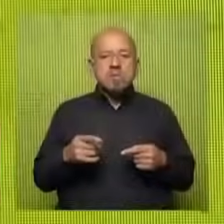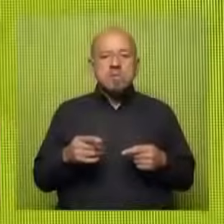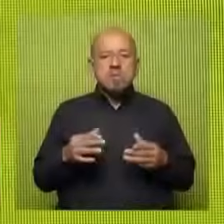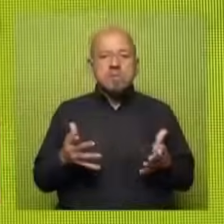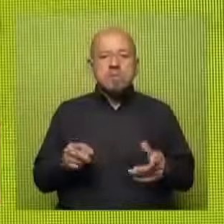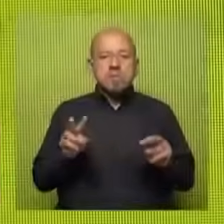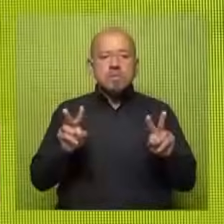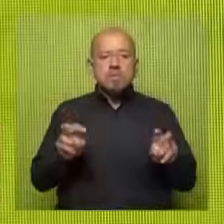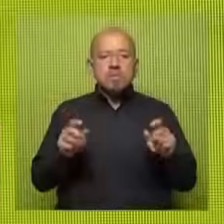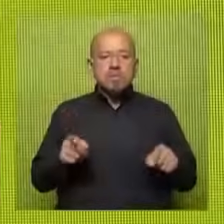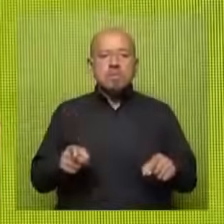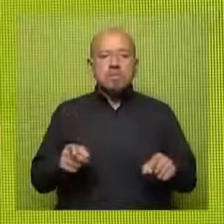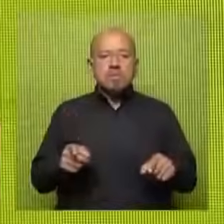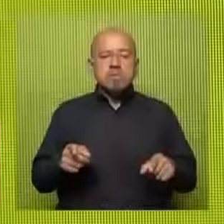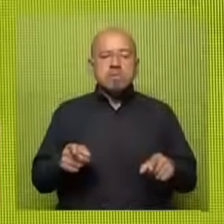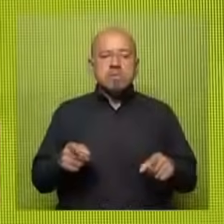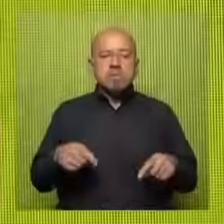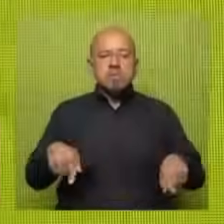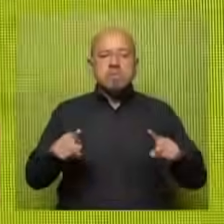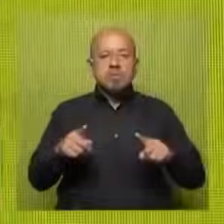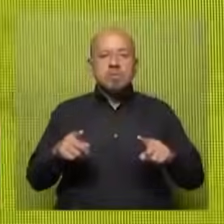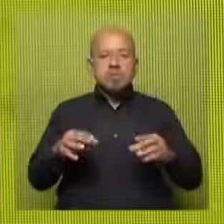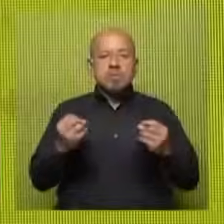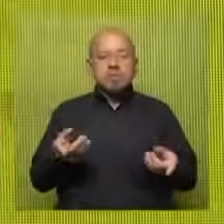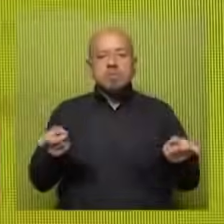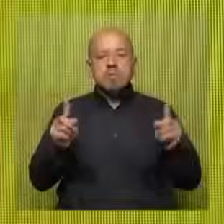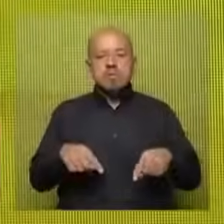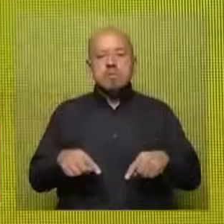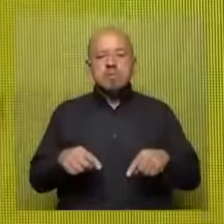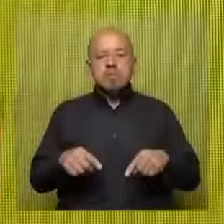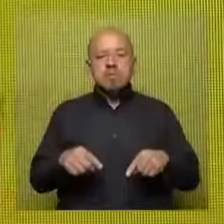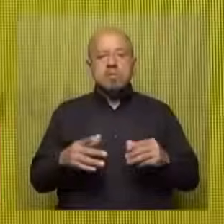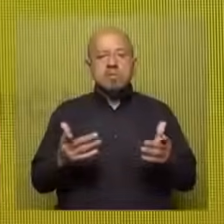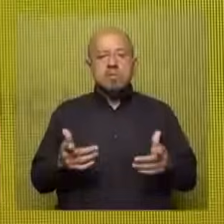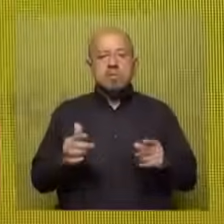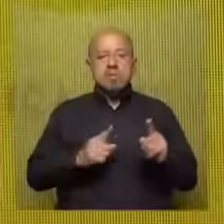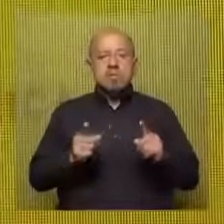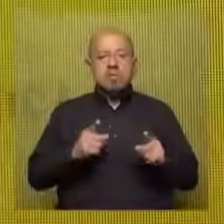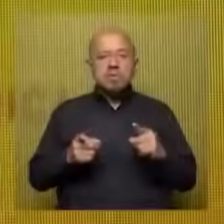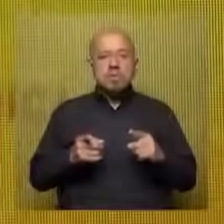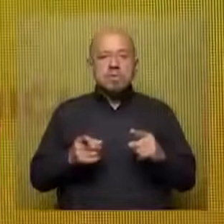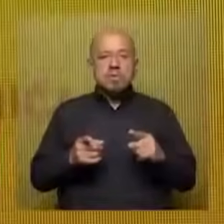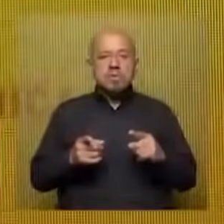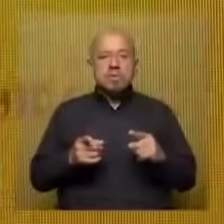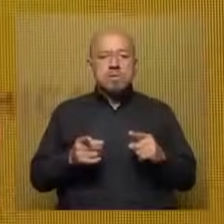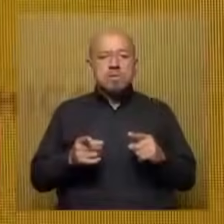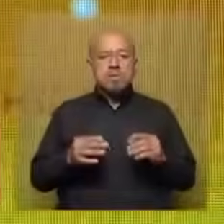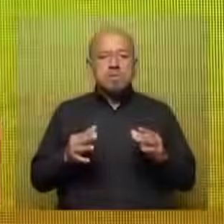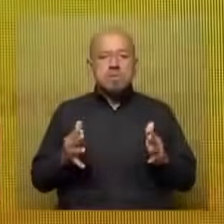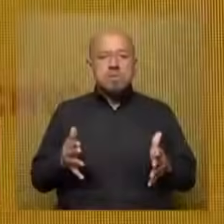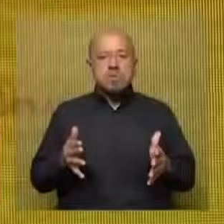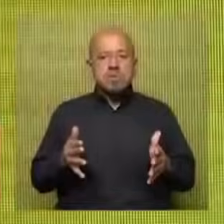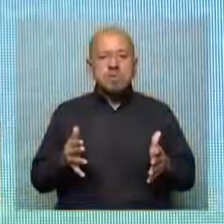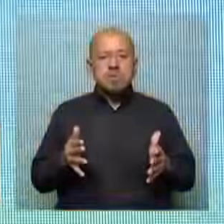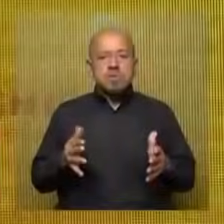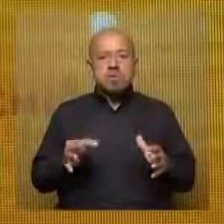tema, de nuevo, este discurso, como de por qué vuelve. Dos por tres aparece alguien que además ocupan lugares de poder, ese